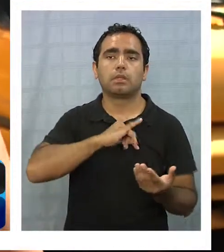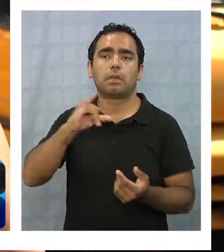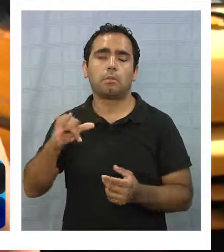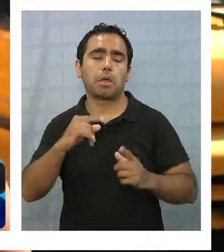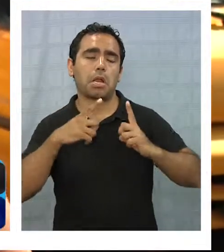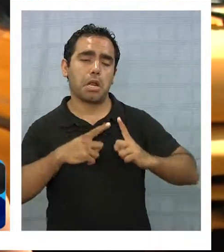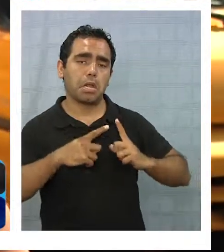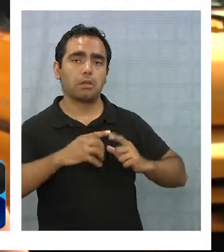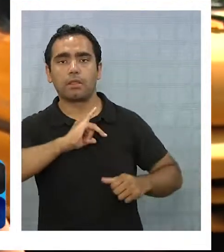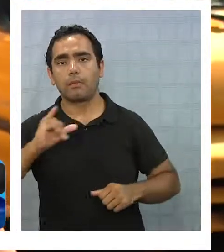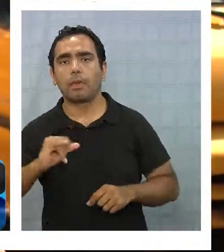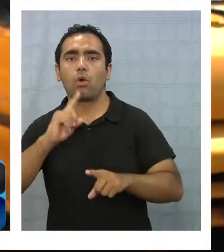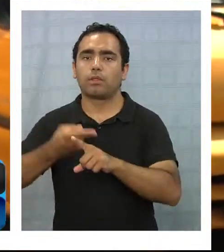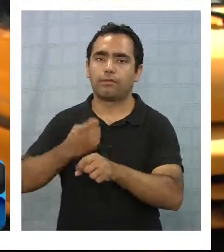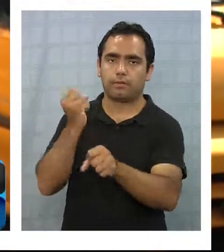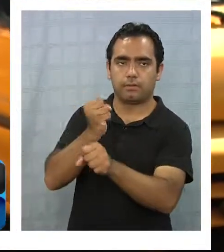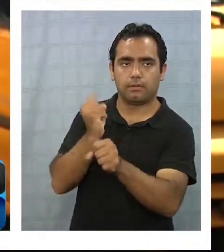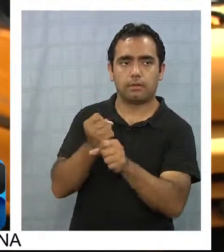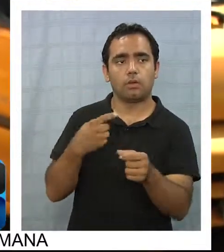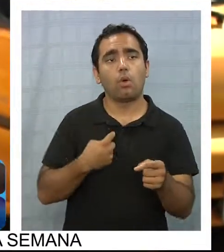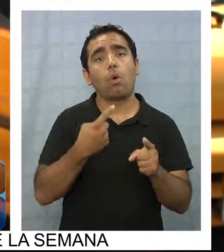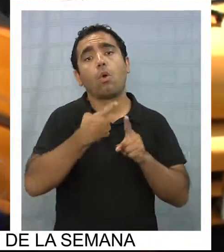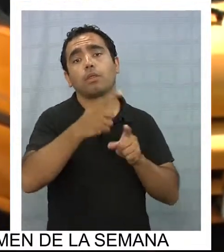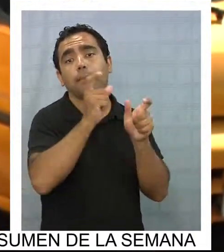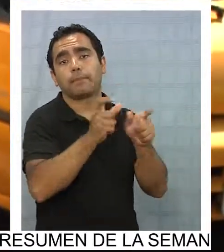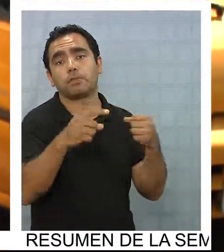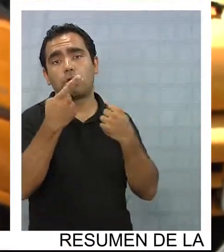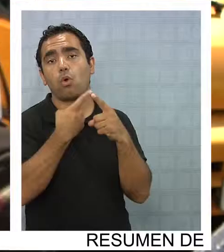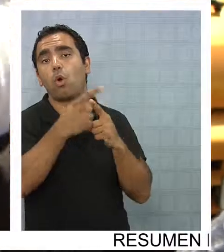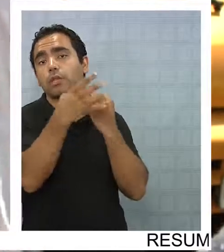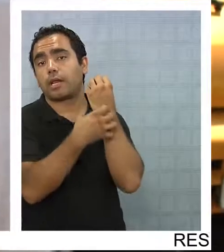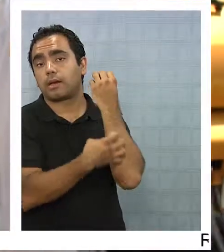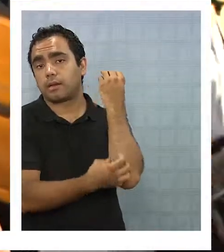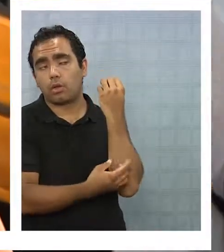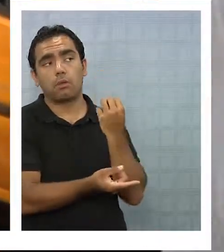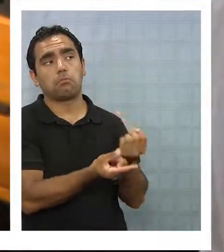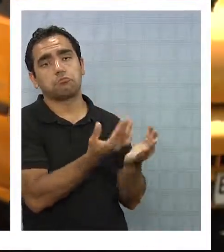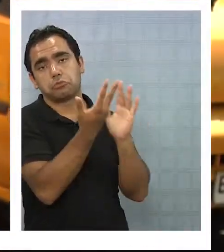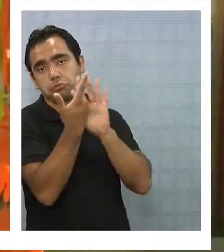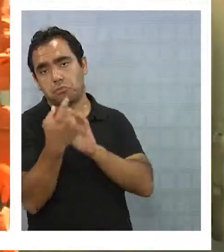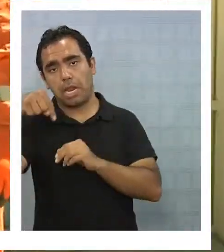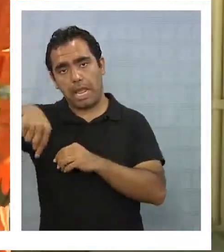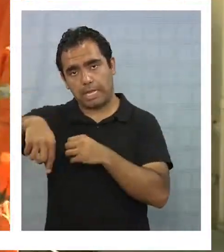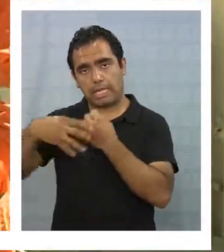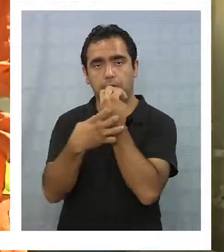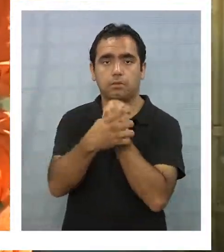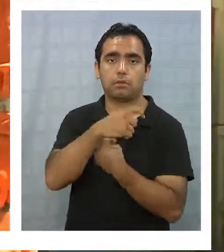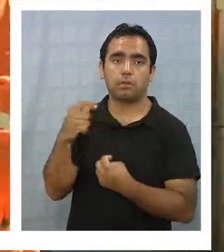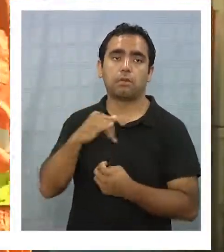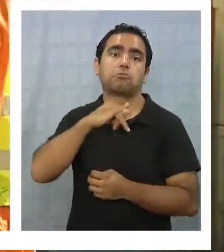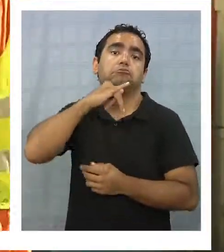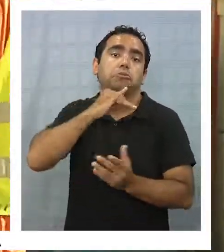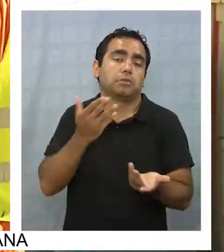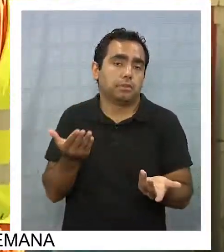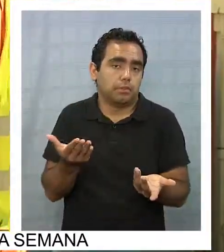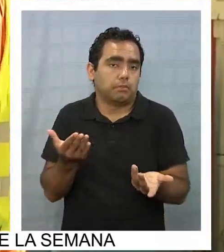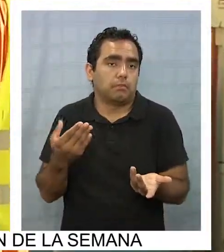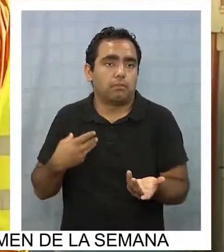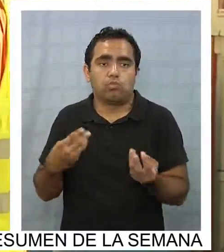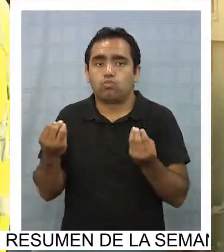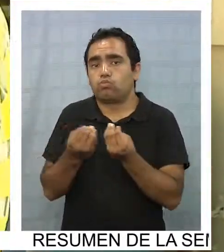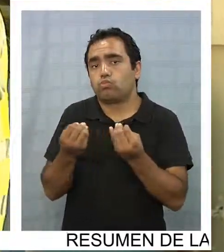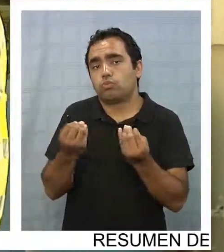Podría ser un factor que hubiera llegado más gente de otras regiones y hoy día tenemos más personas que buscan trabajo en esta región. O sea, es